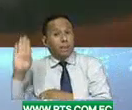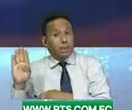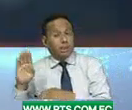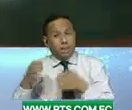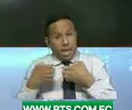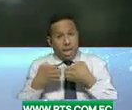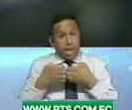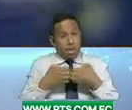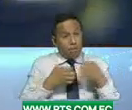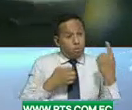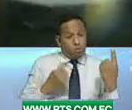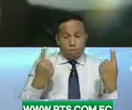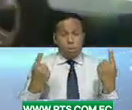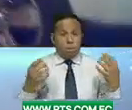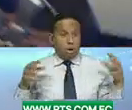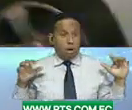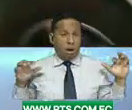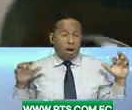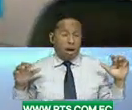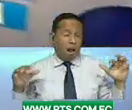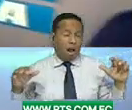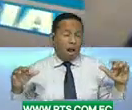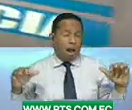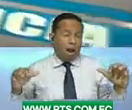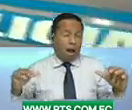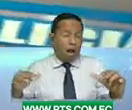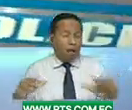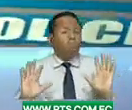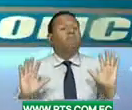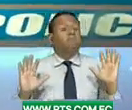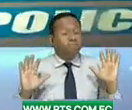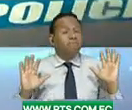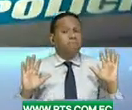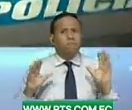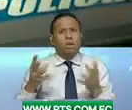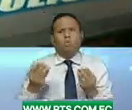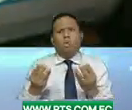de ambos equipos que se encuentran en el país con mucha algarabía